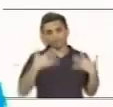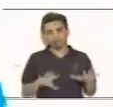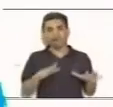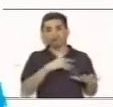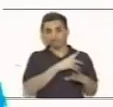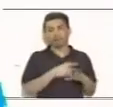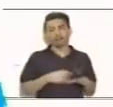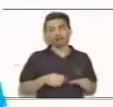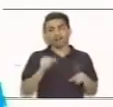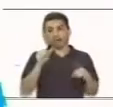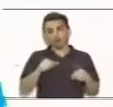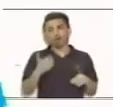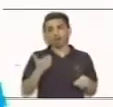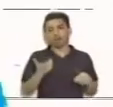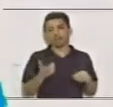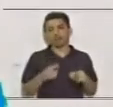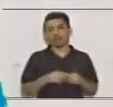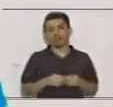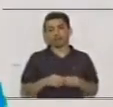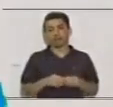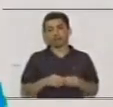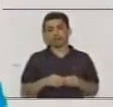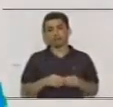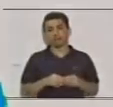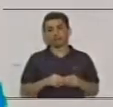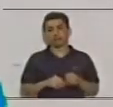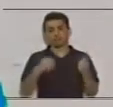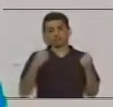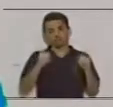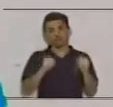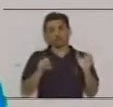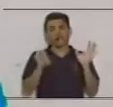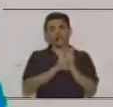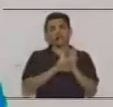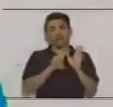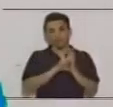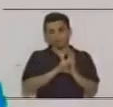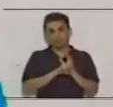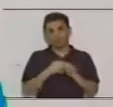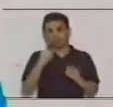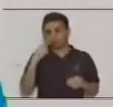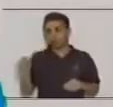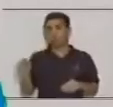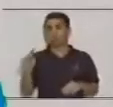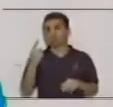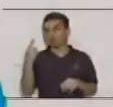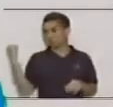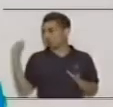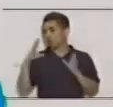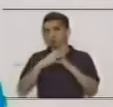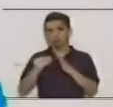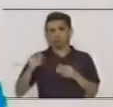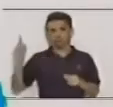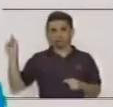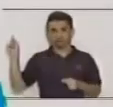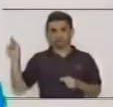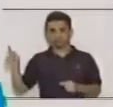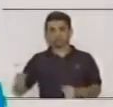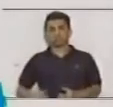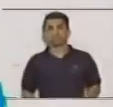les parece si lo hacemos con ejemplos? Número uno. Copiamos, por favor.